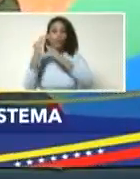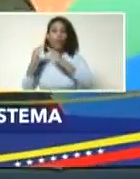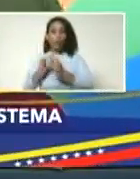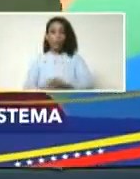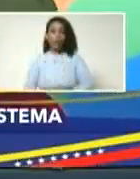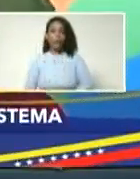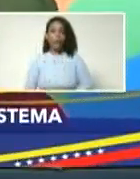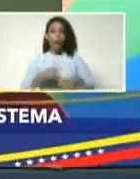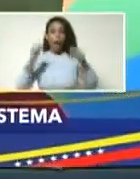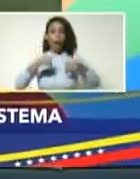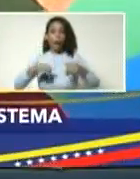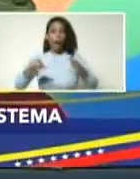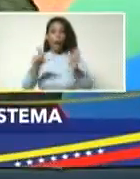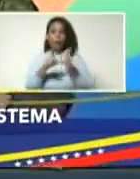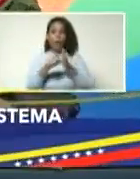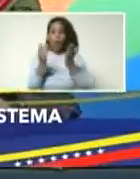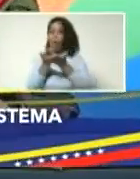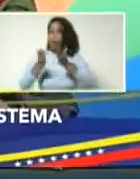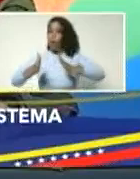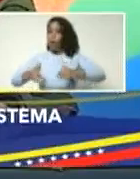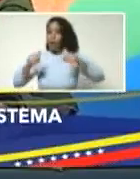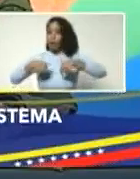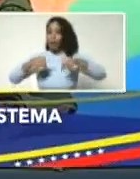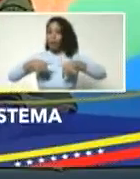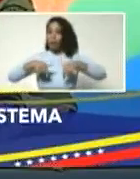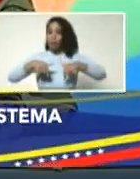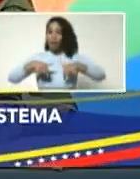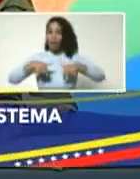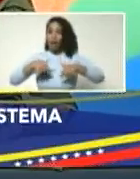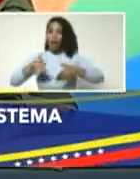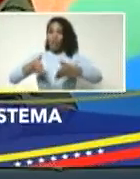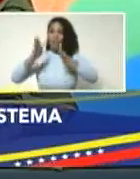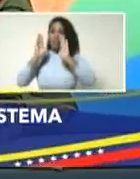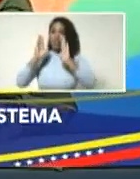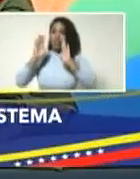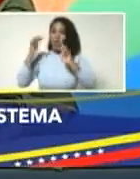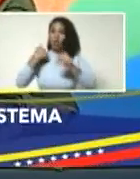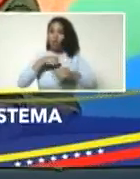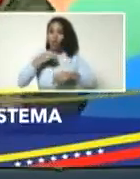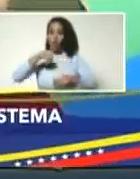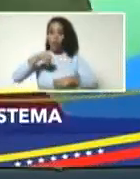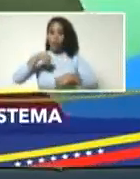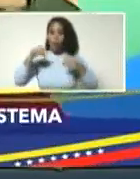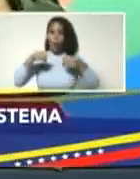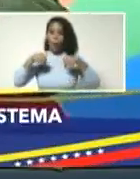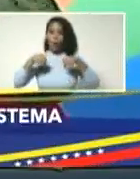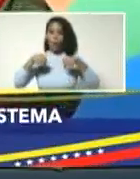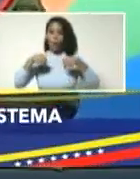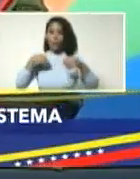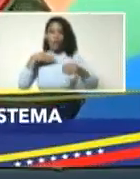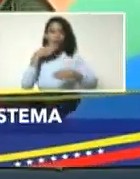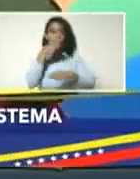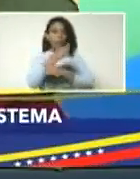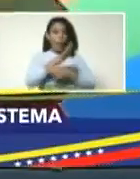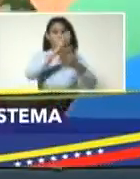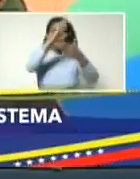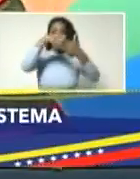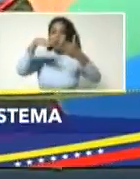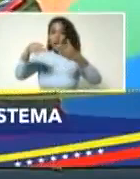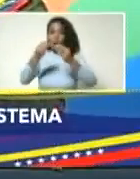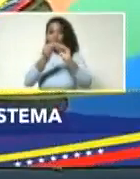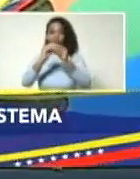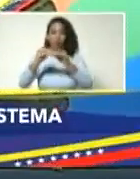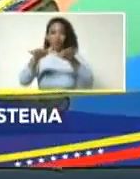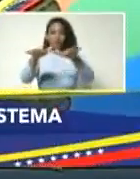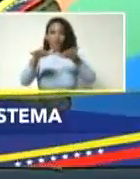en este liceo, en esta escuela, en esta instalación educativa en que estamos, de abordarla, de pintarla, de